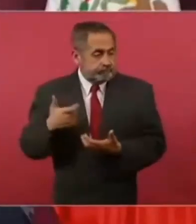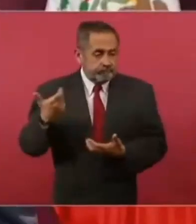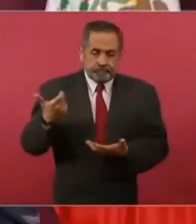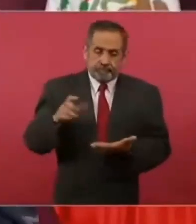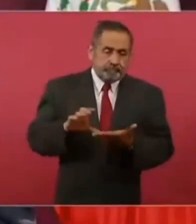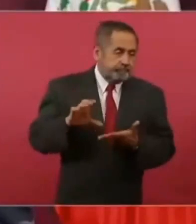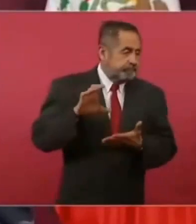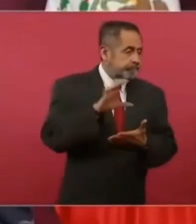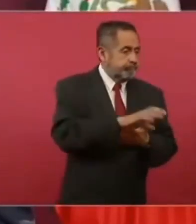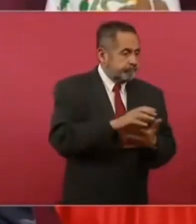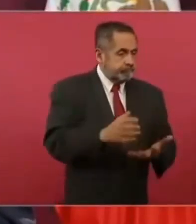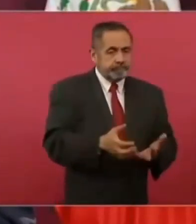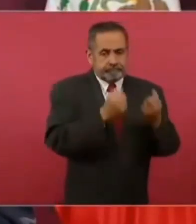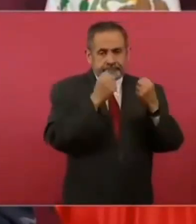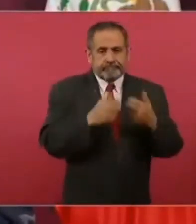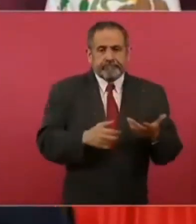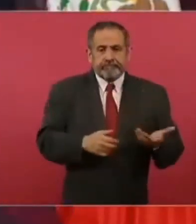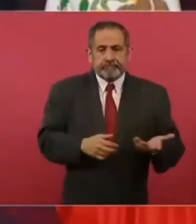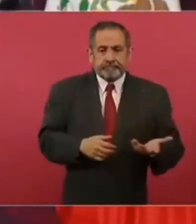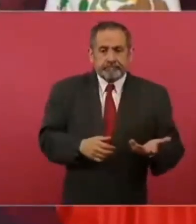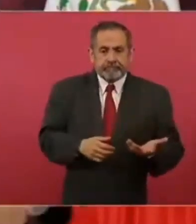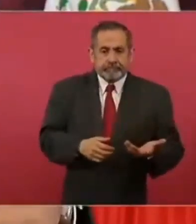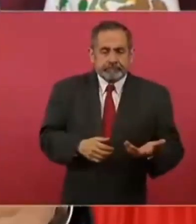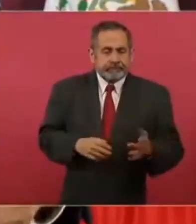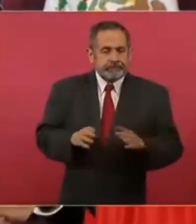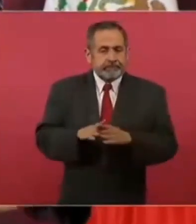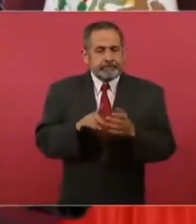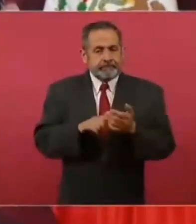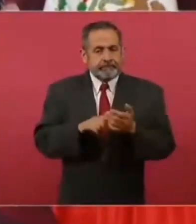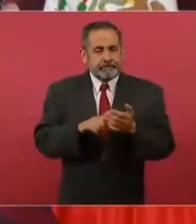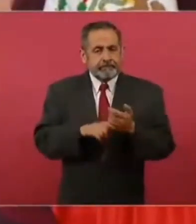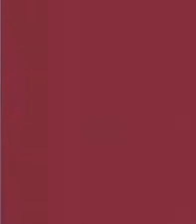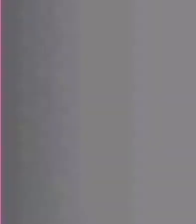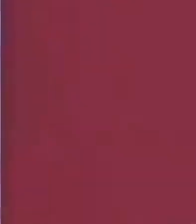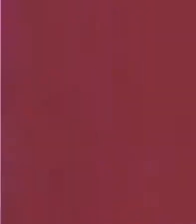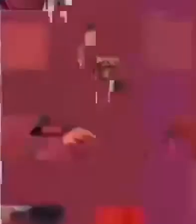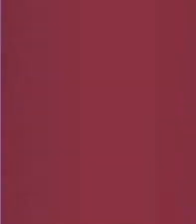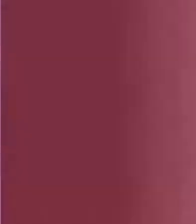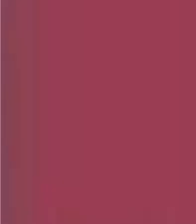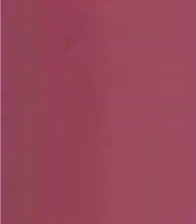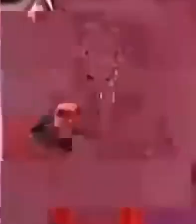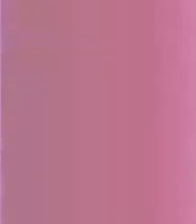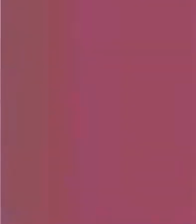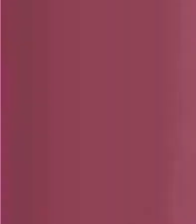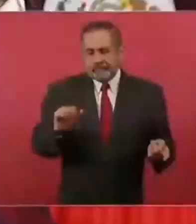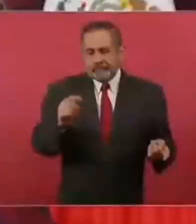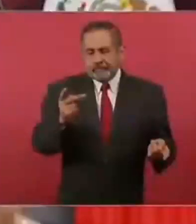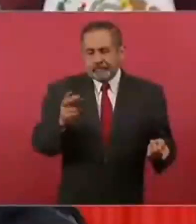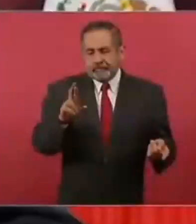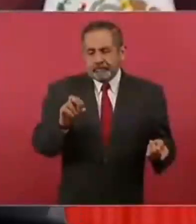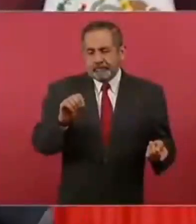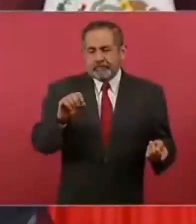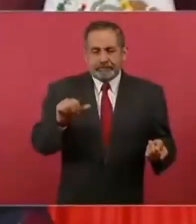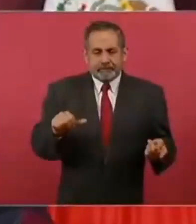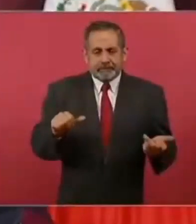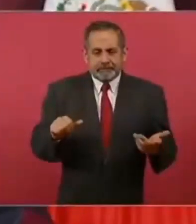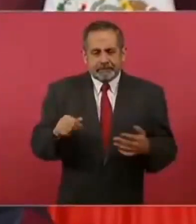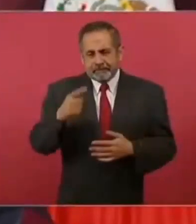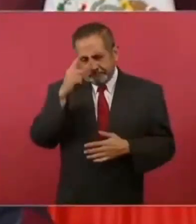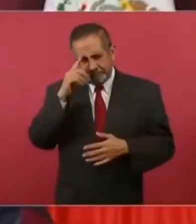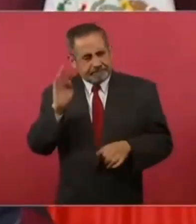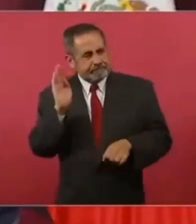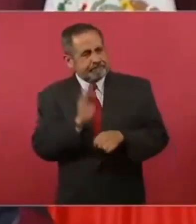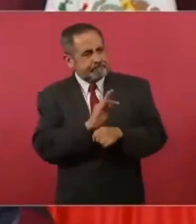los quiebran y surge el FOAPROA para